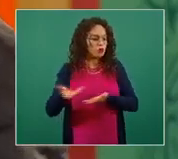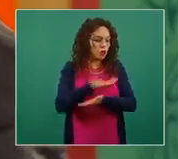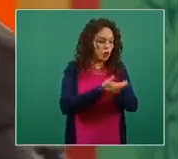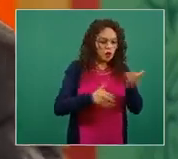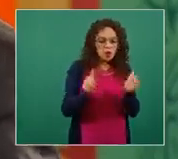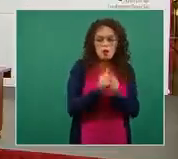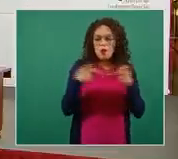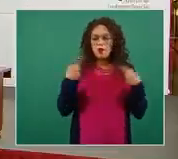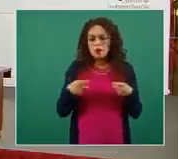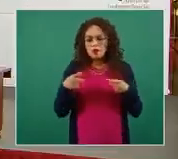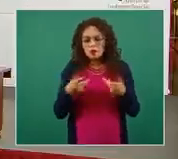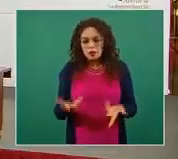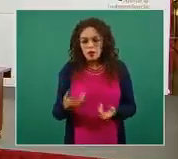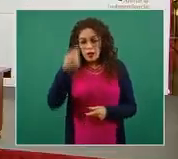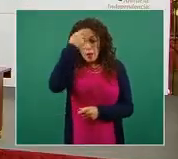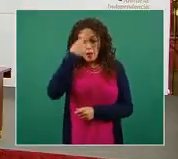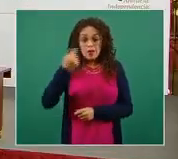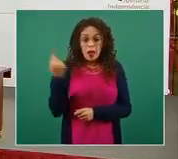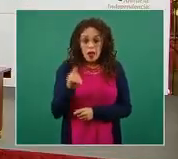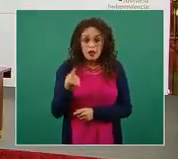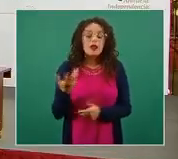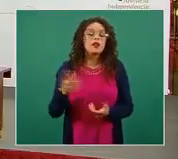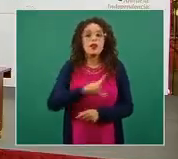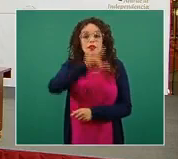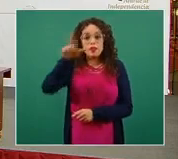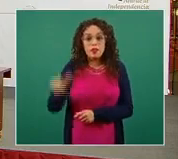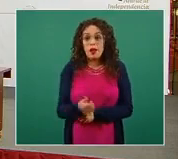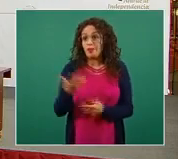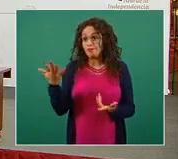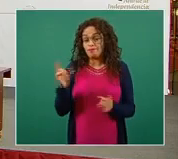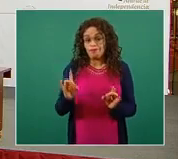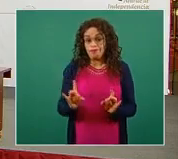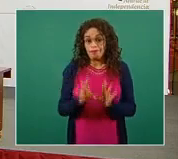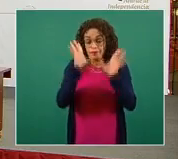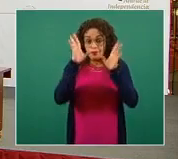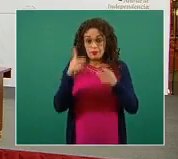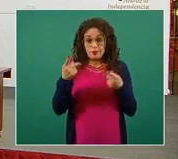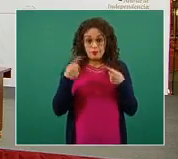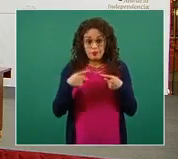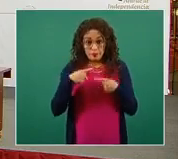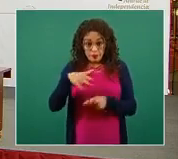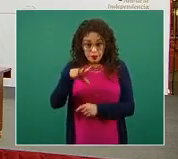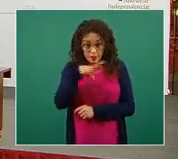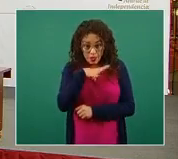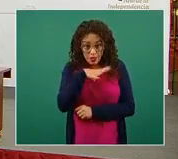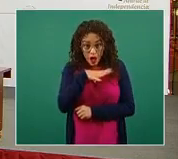que, desde luego, desafortunadamente para quien lo padece, pudieran presentar